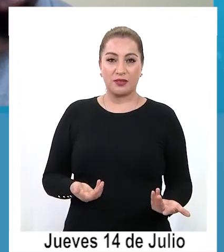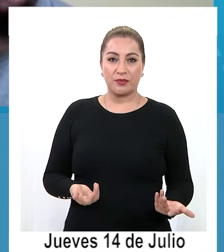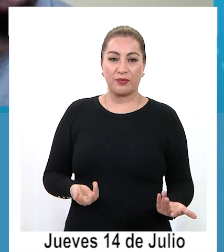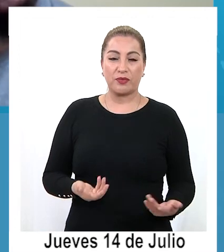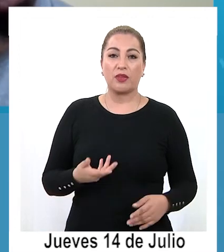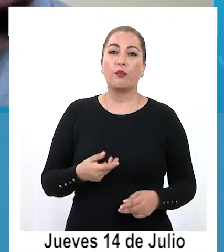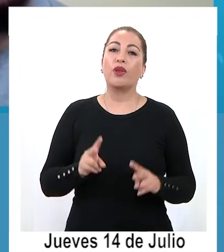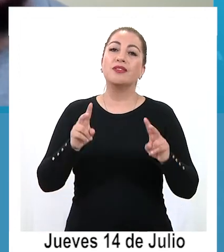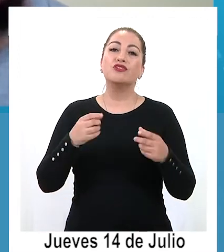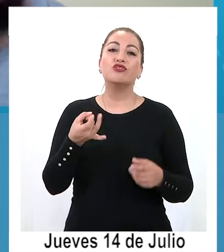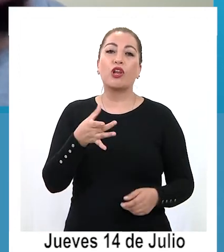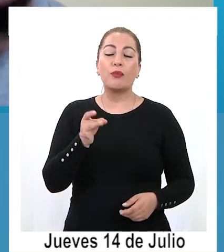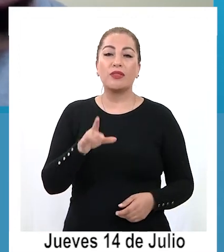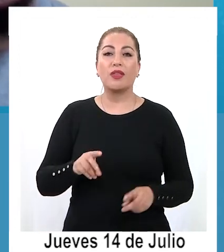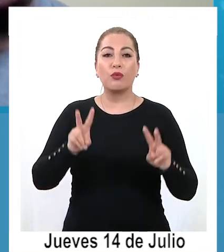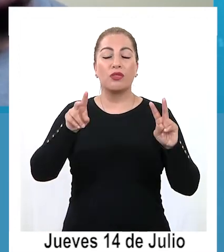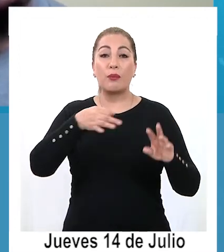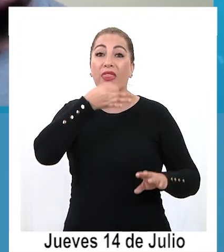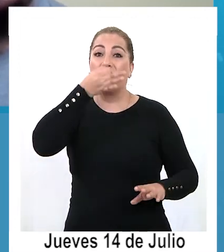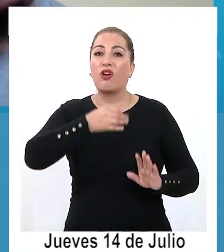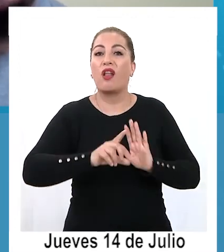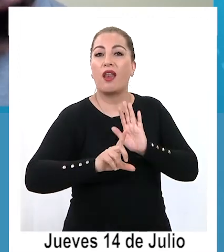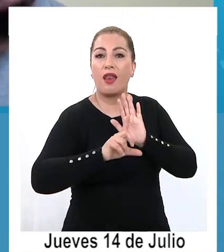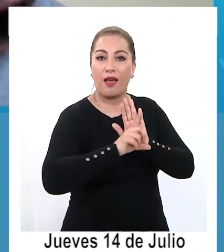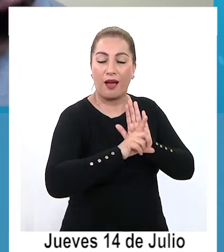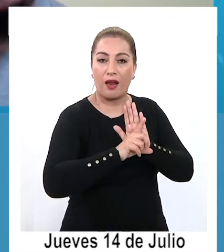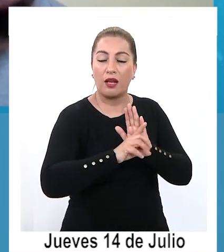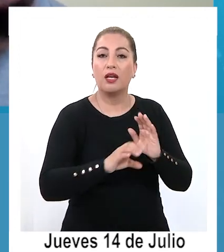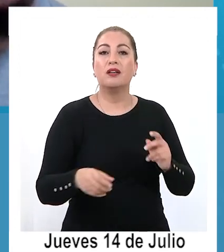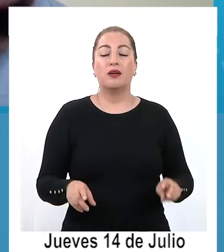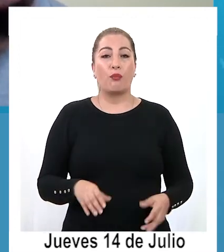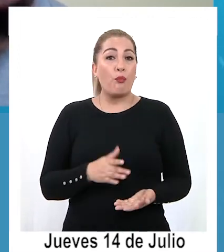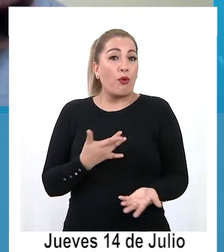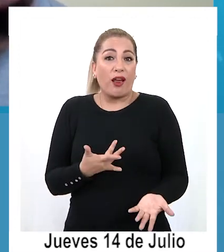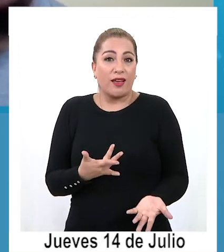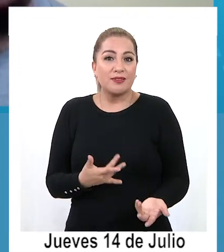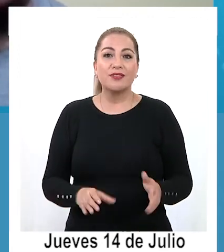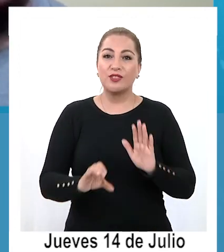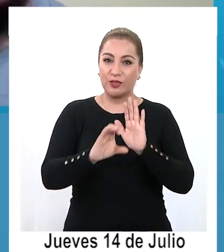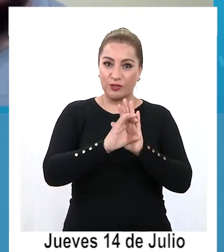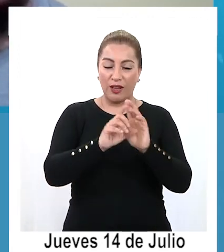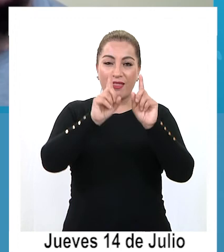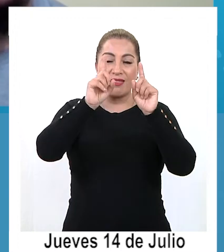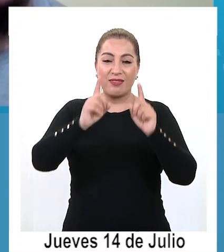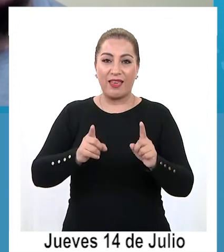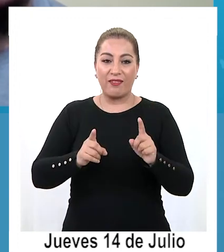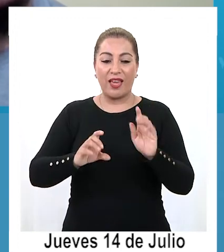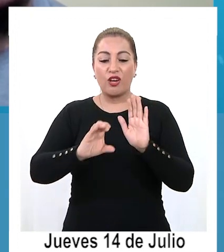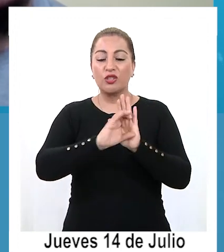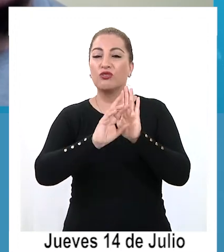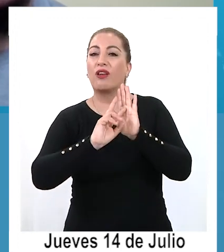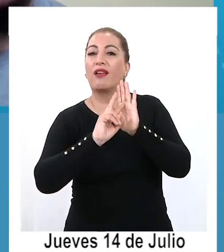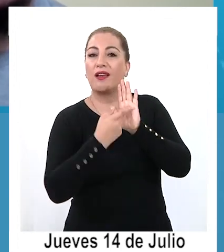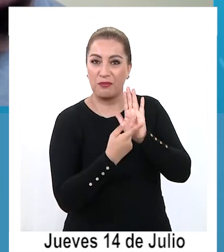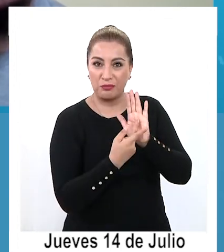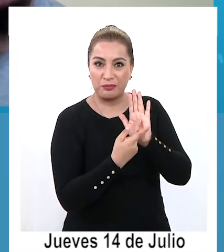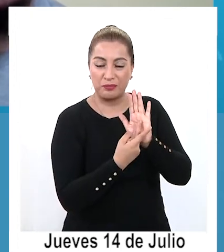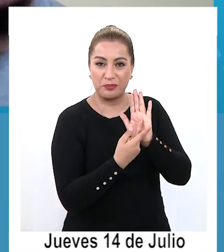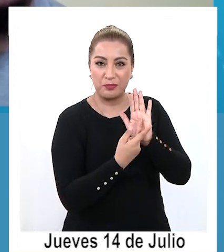la legalidad, porque toda constitución debe tener opciones de reforma, cláusulas de